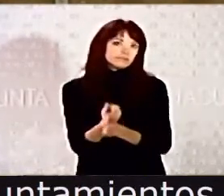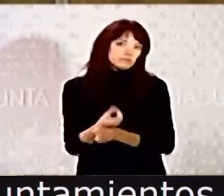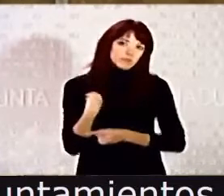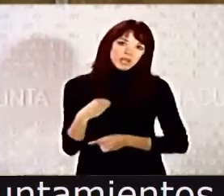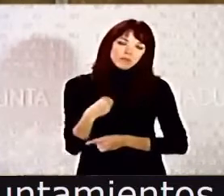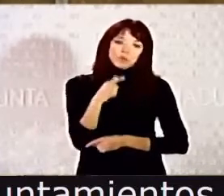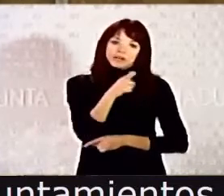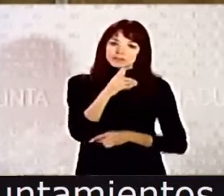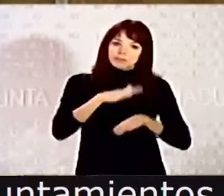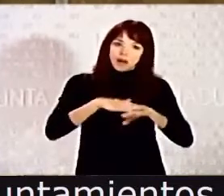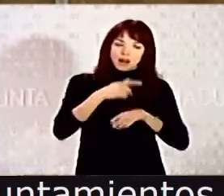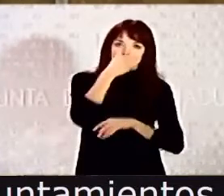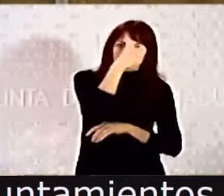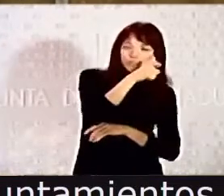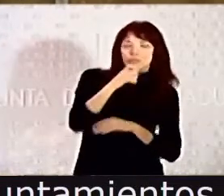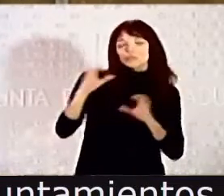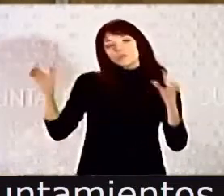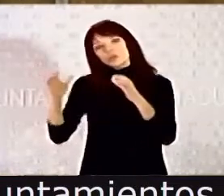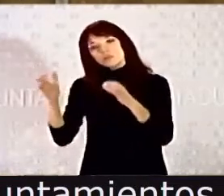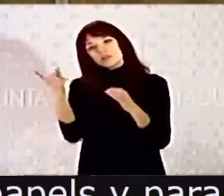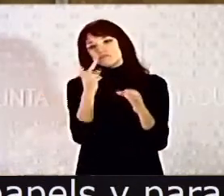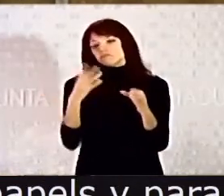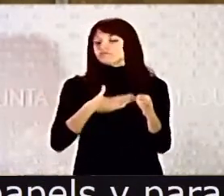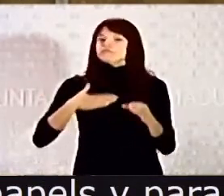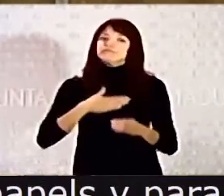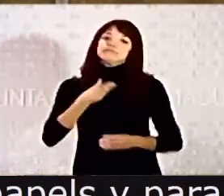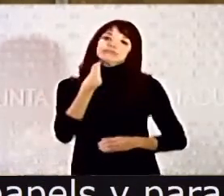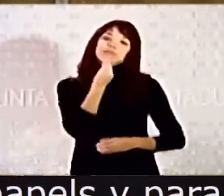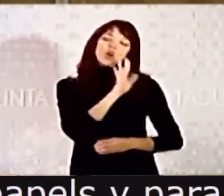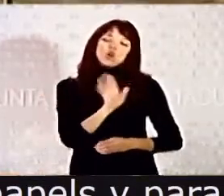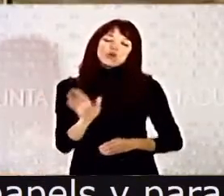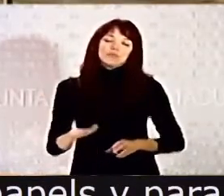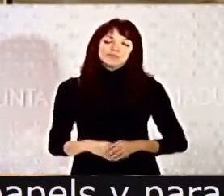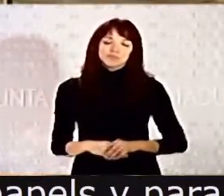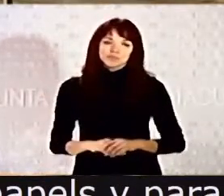para ellos y para las mancomunidades es mucho mejor así.